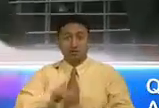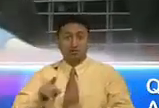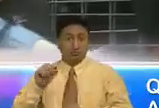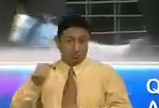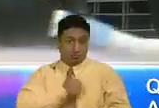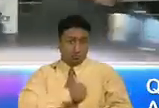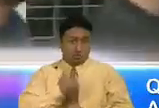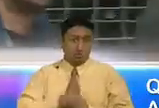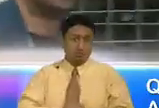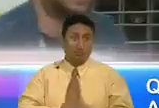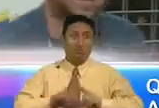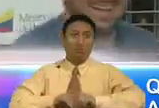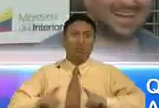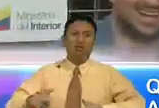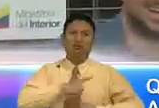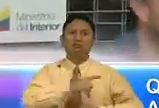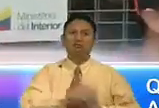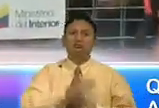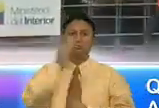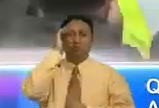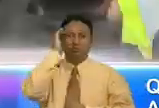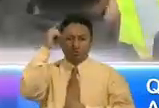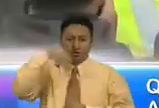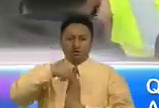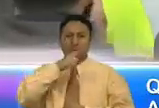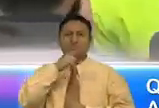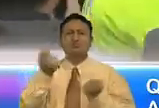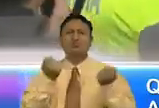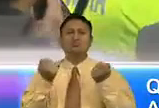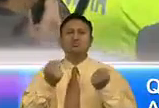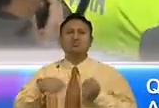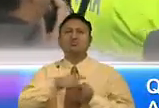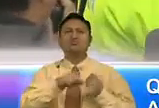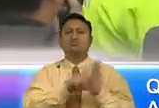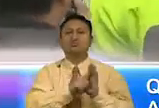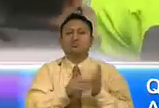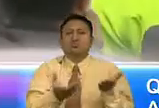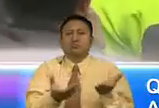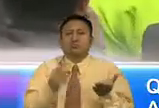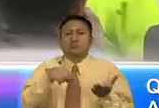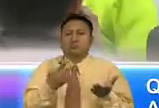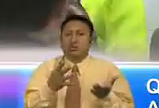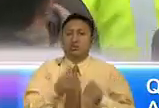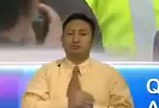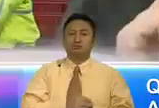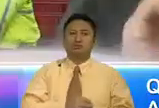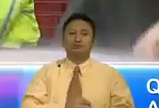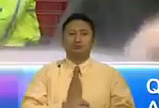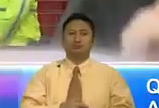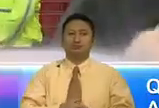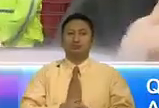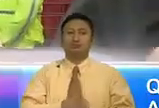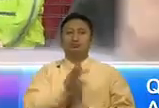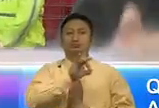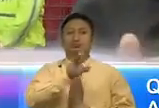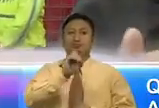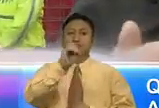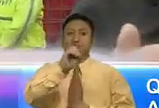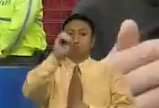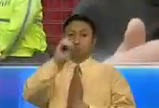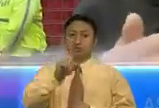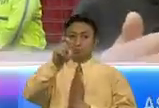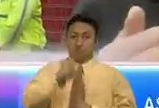la preocupación es que no existe ningún ente que controle el cumplimiento de esta disposición en el exterior. El 80% del